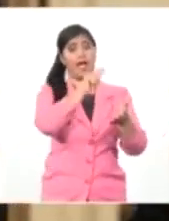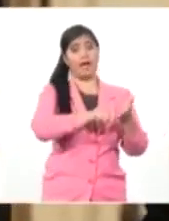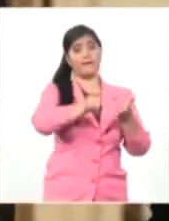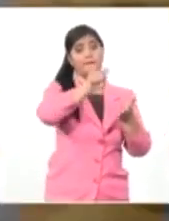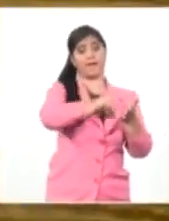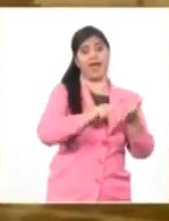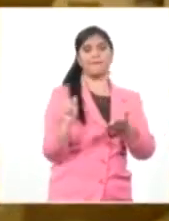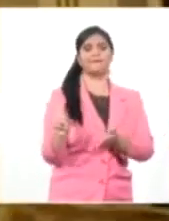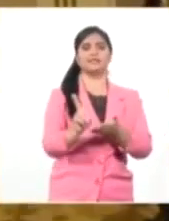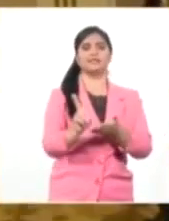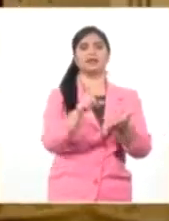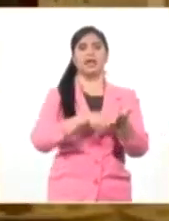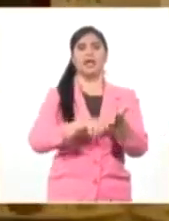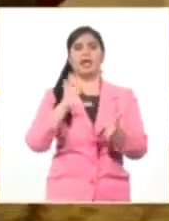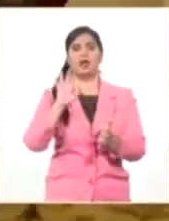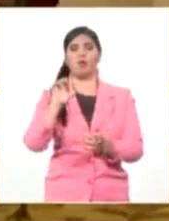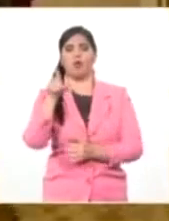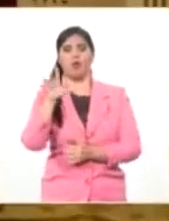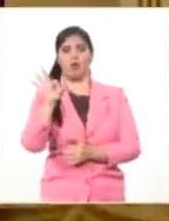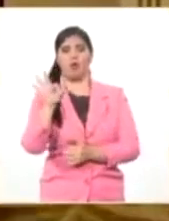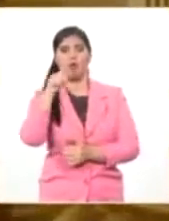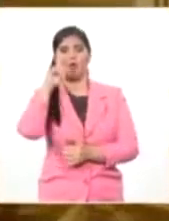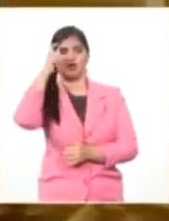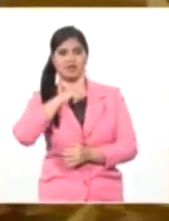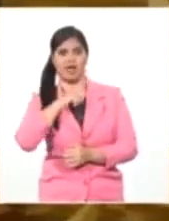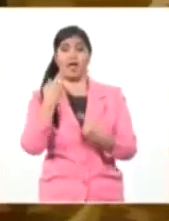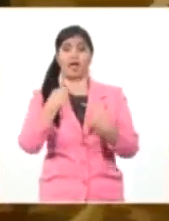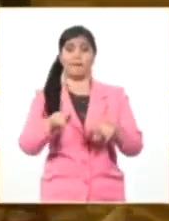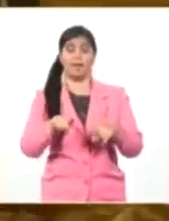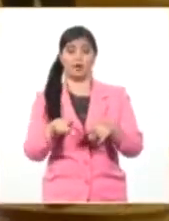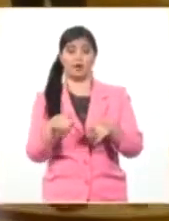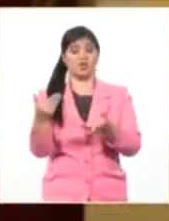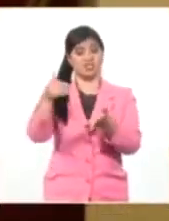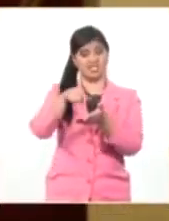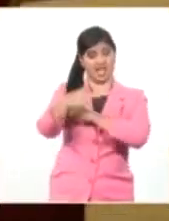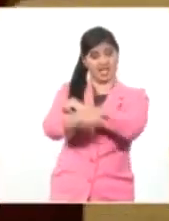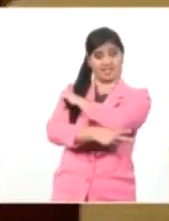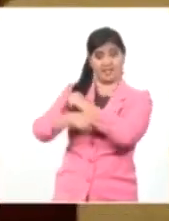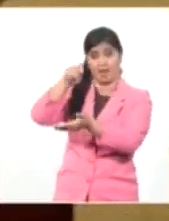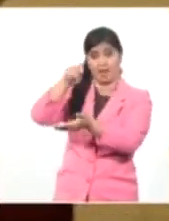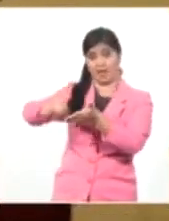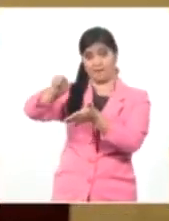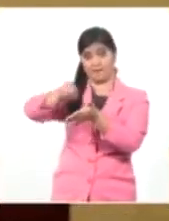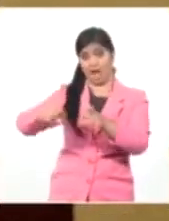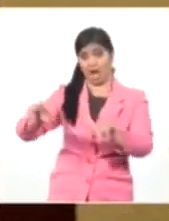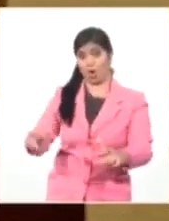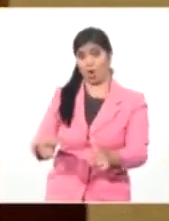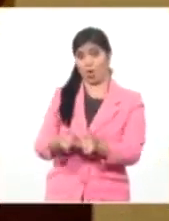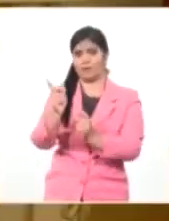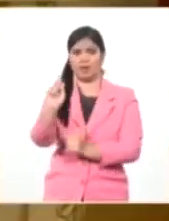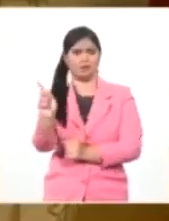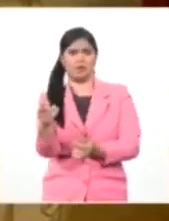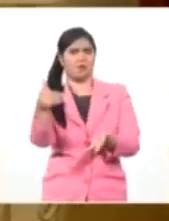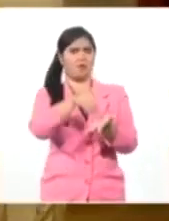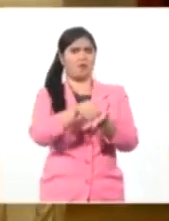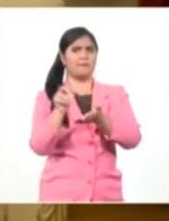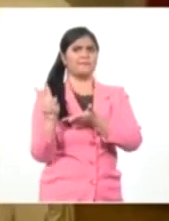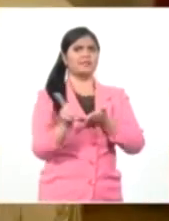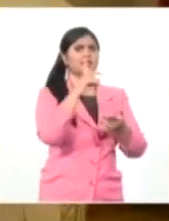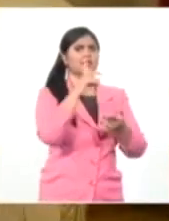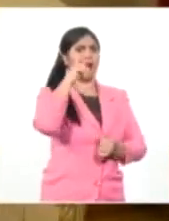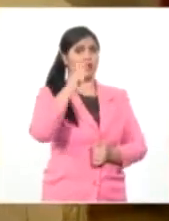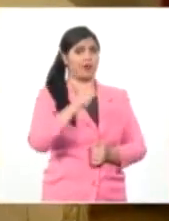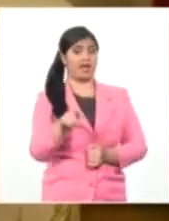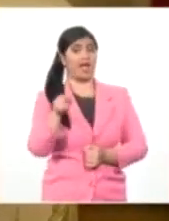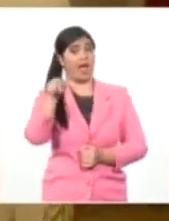tema ucraniano como plato fuerte. Pero la verdad, el desvío a Kiev ha sido un poco previsible cuando está próximo a cumplirse en solo 4 días